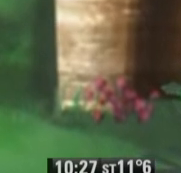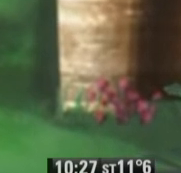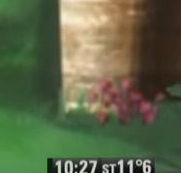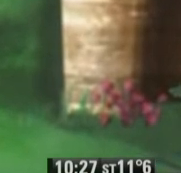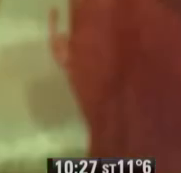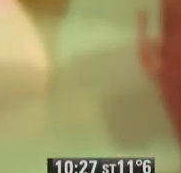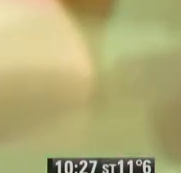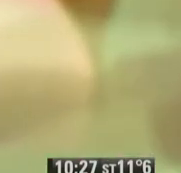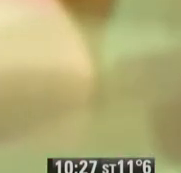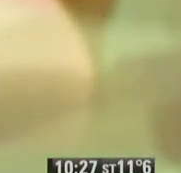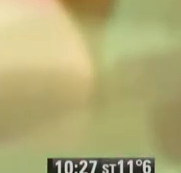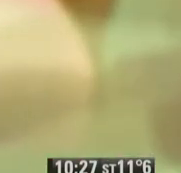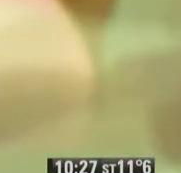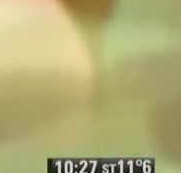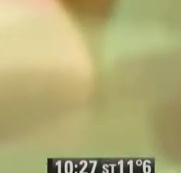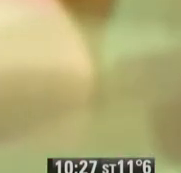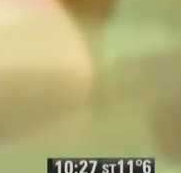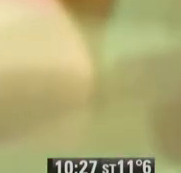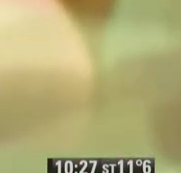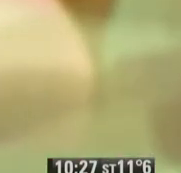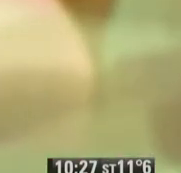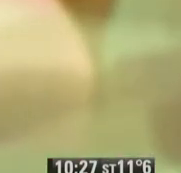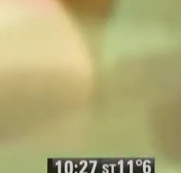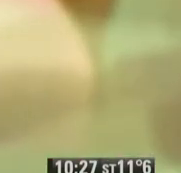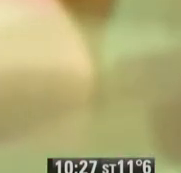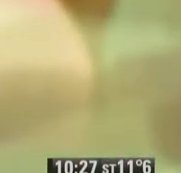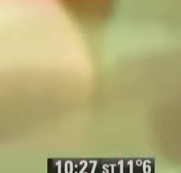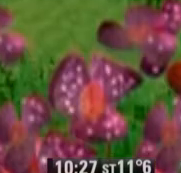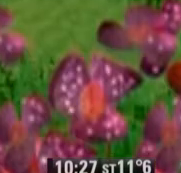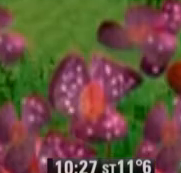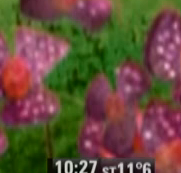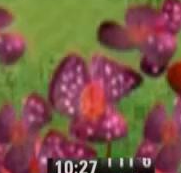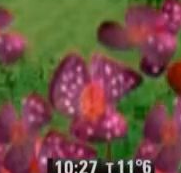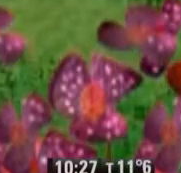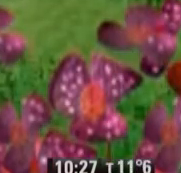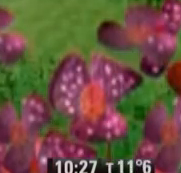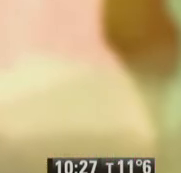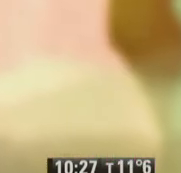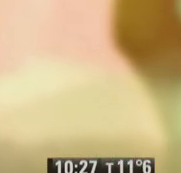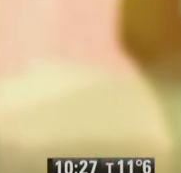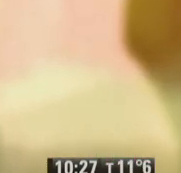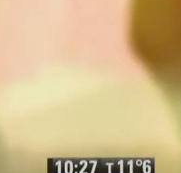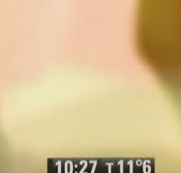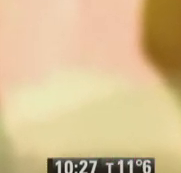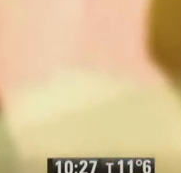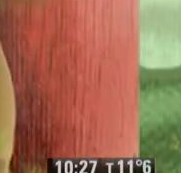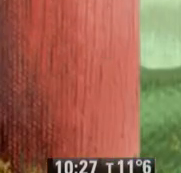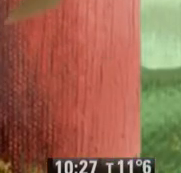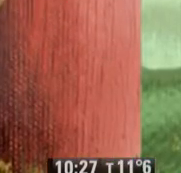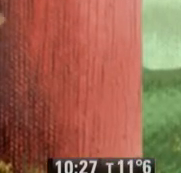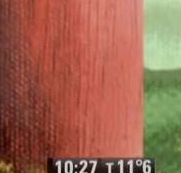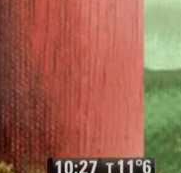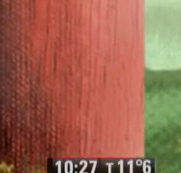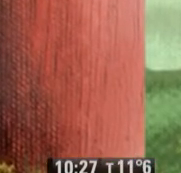su pueblo, su esposa quiso saber qué es lo que lo había demorado tanto. Yo golpeaba y el tamanduá saltaba.